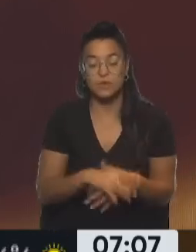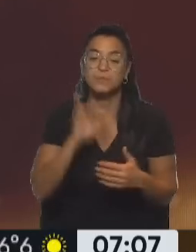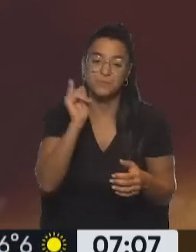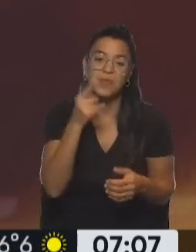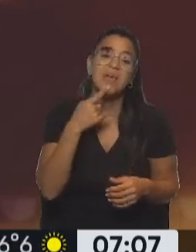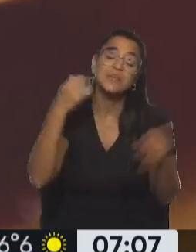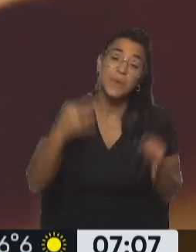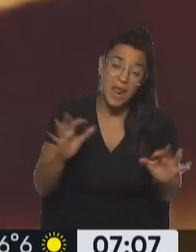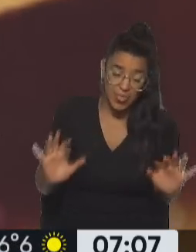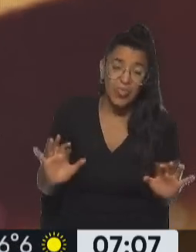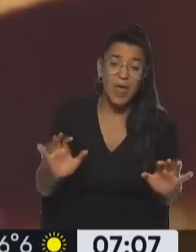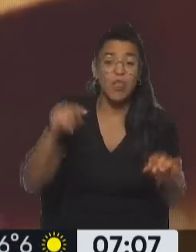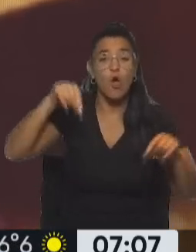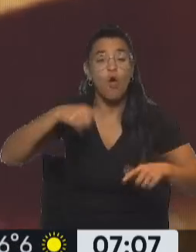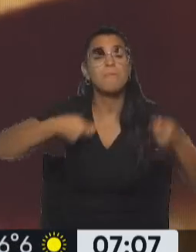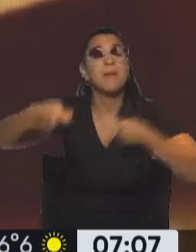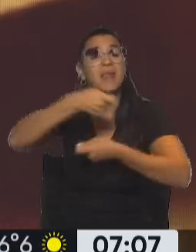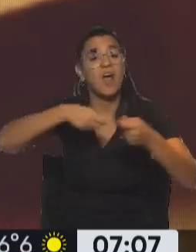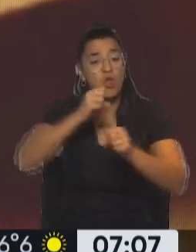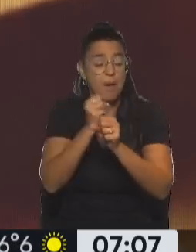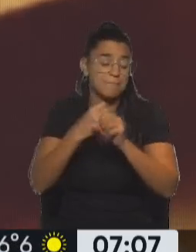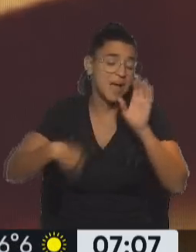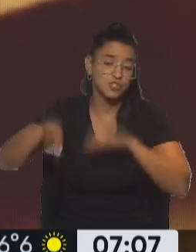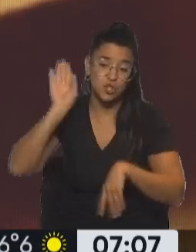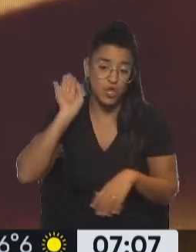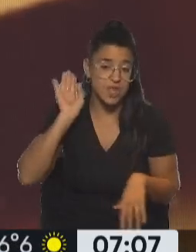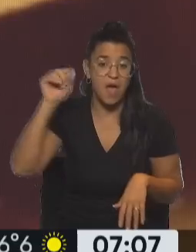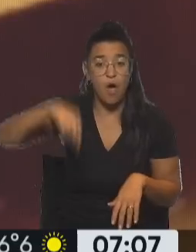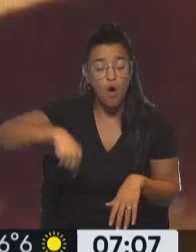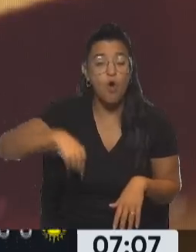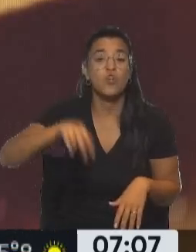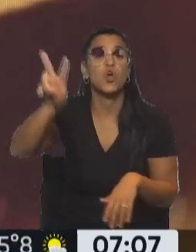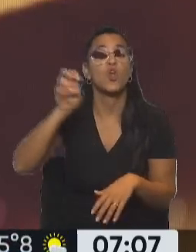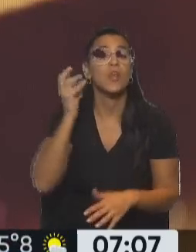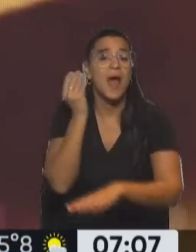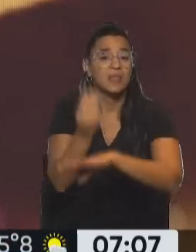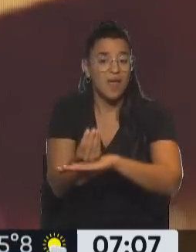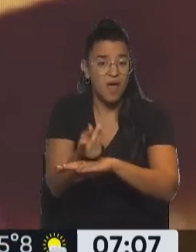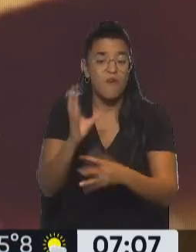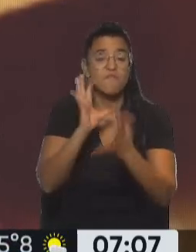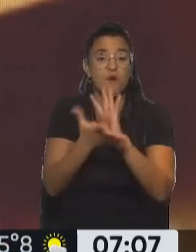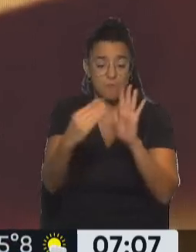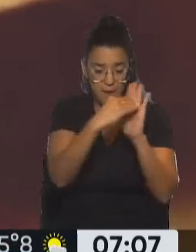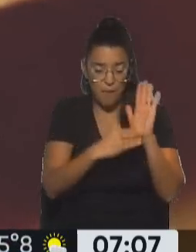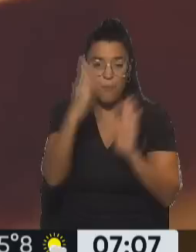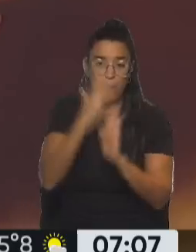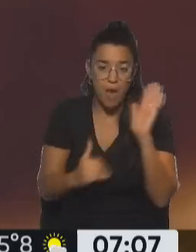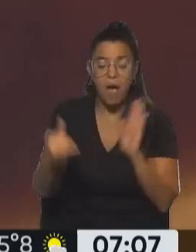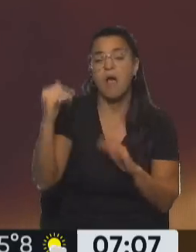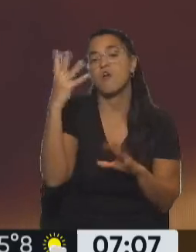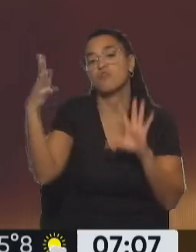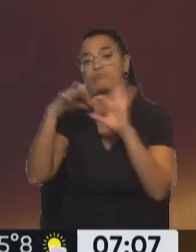bien es cierto que hoy en día en el mercado laboral la mayoría está contratada de forma registrada, ya sea en